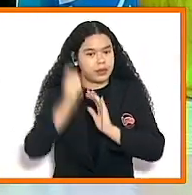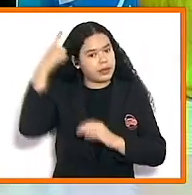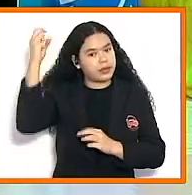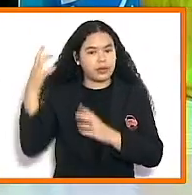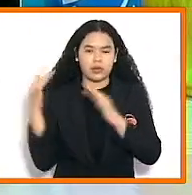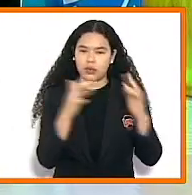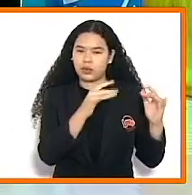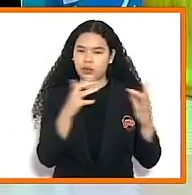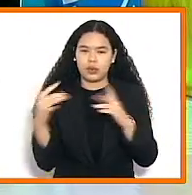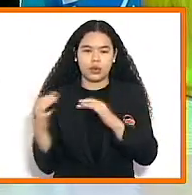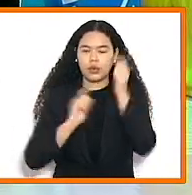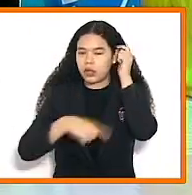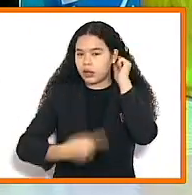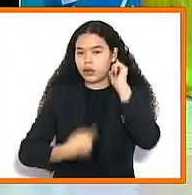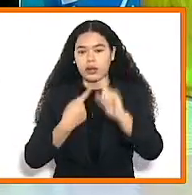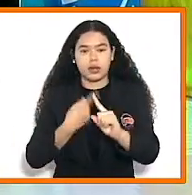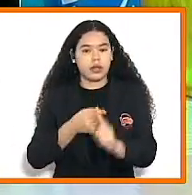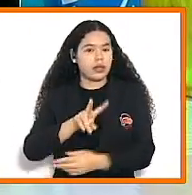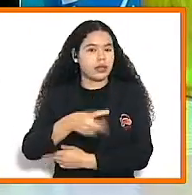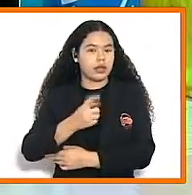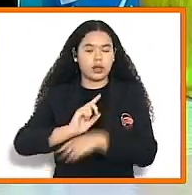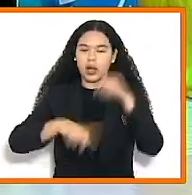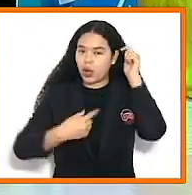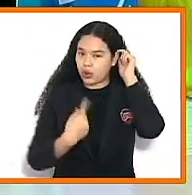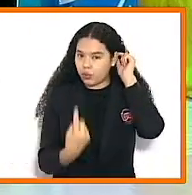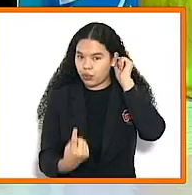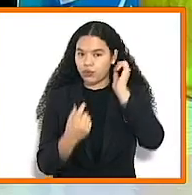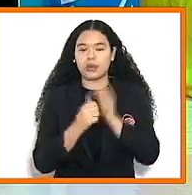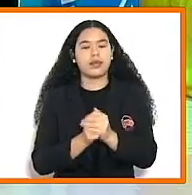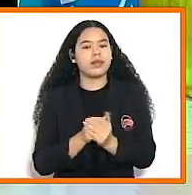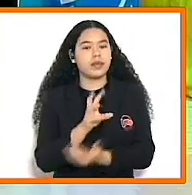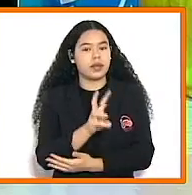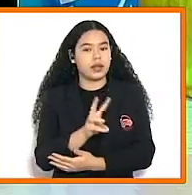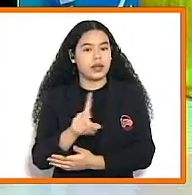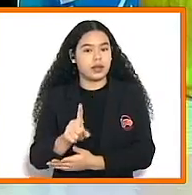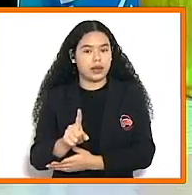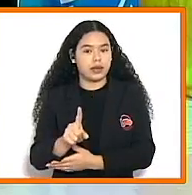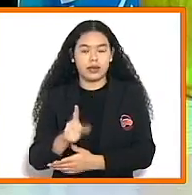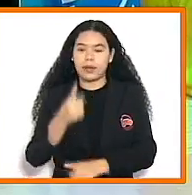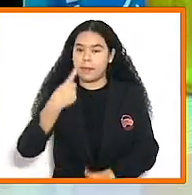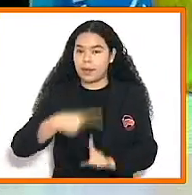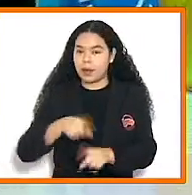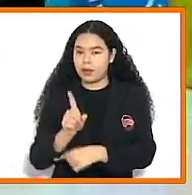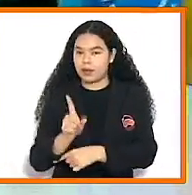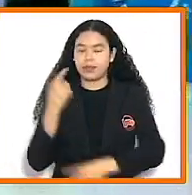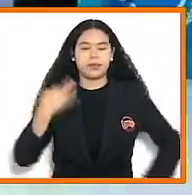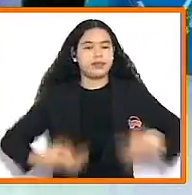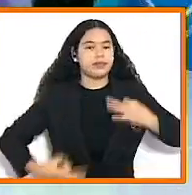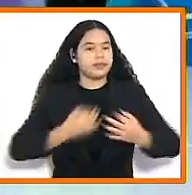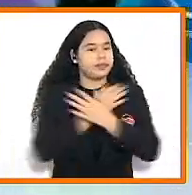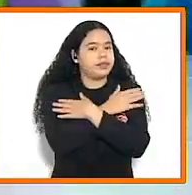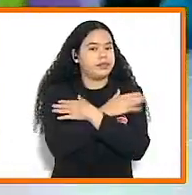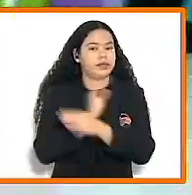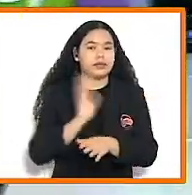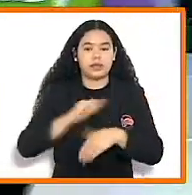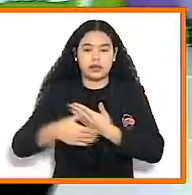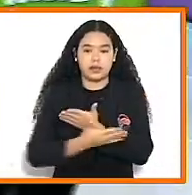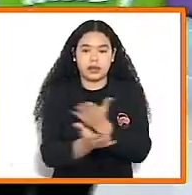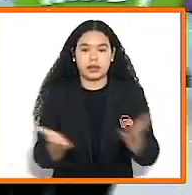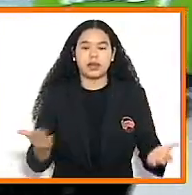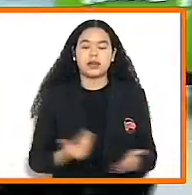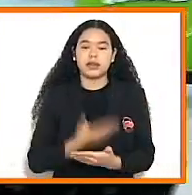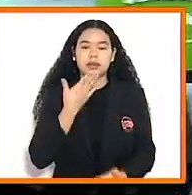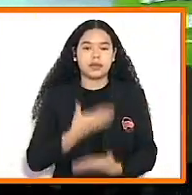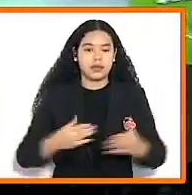guerra. Para Multi X, 2X. Y para más 1, 61 más 1. Felicidades, nos despedimos deseándoles una